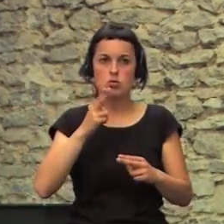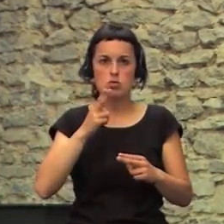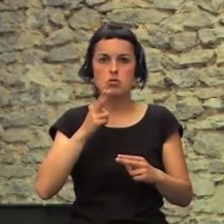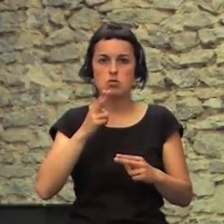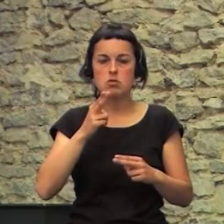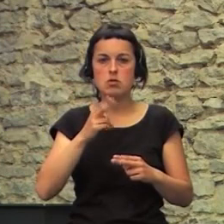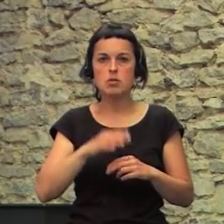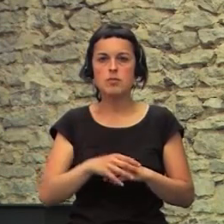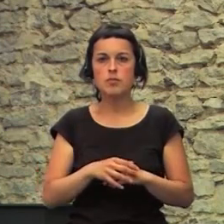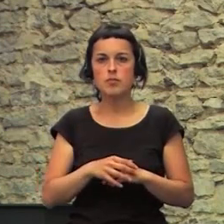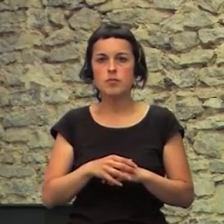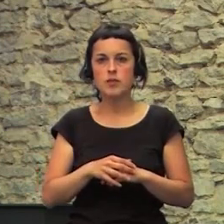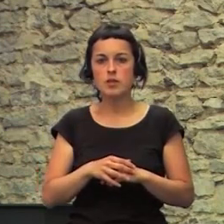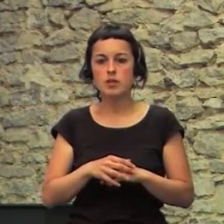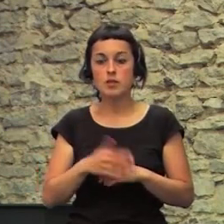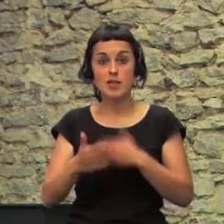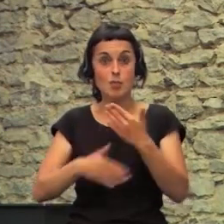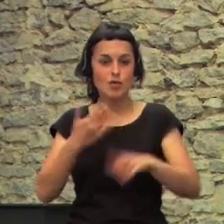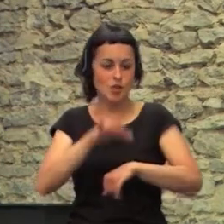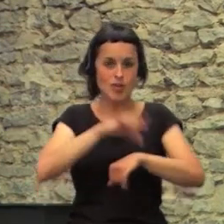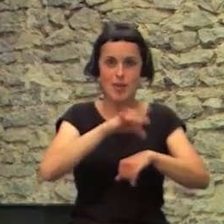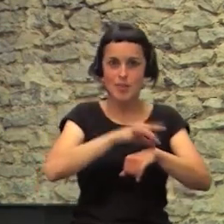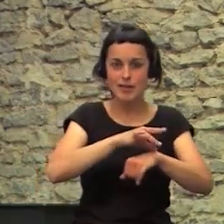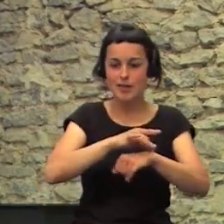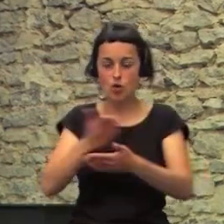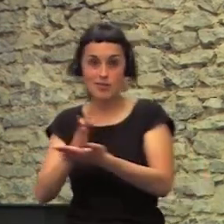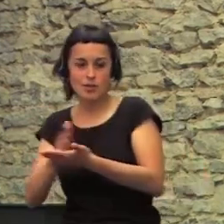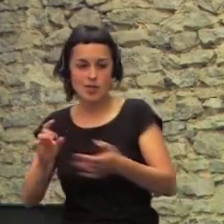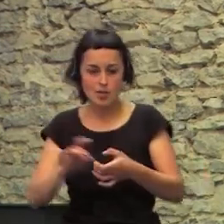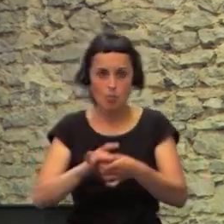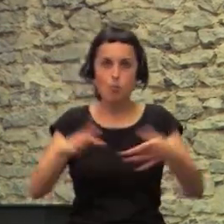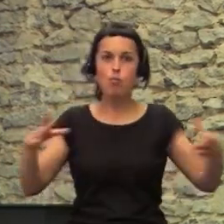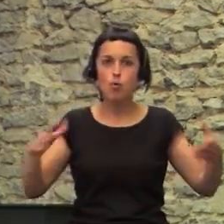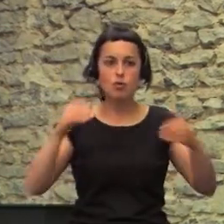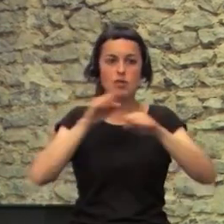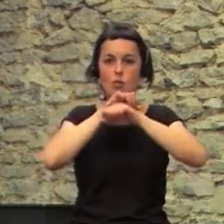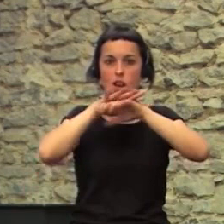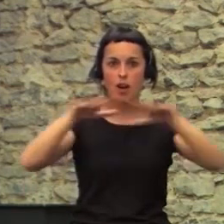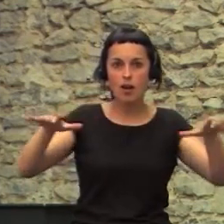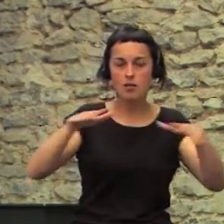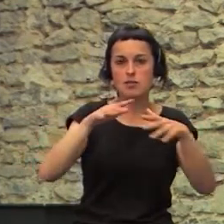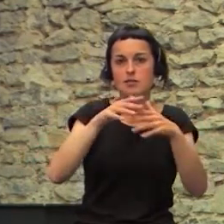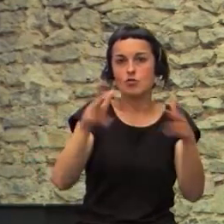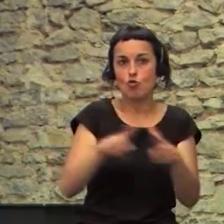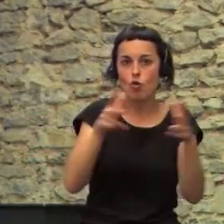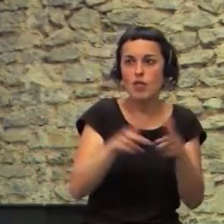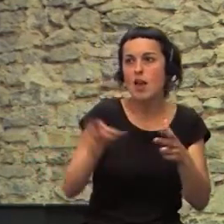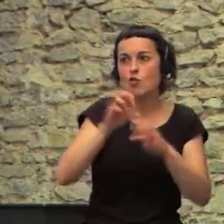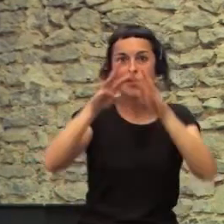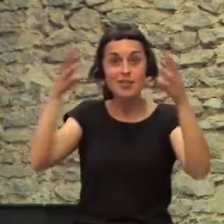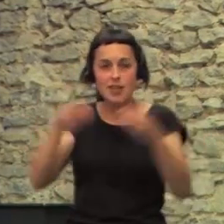fantástico ese proceso de despatologización y visibilización a través de redes sociales, de webs, de internet, ¿no?, de